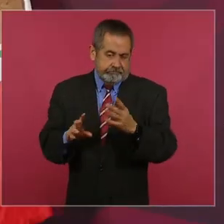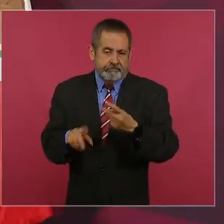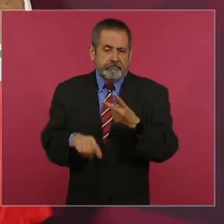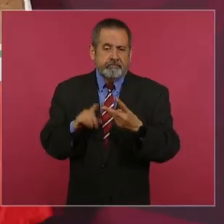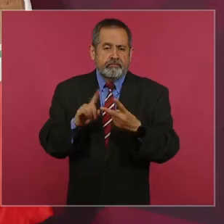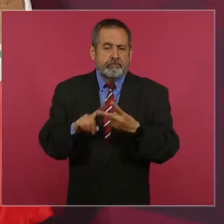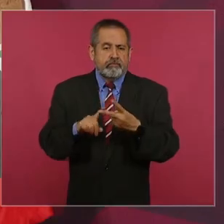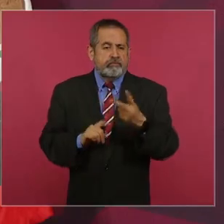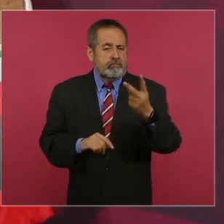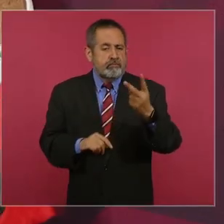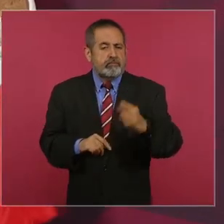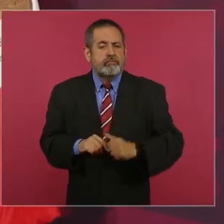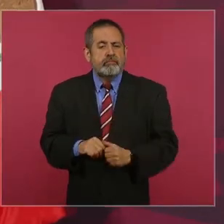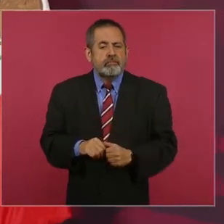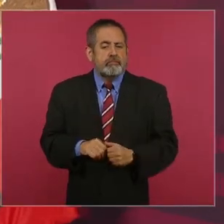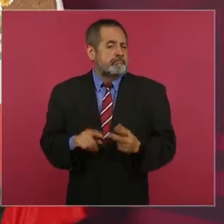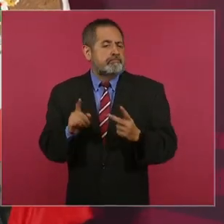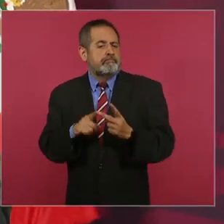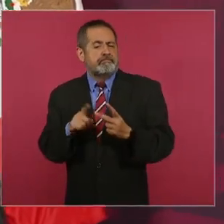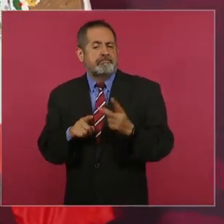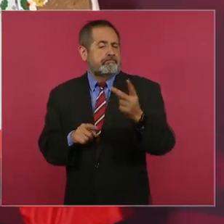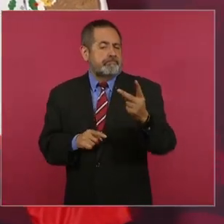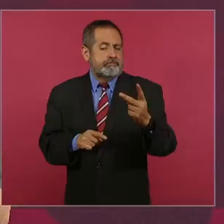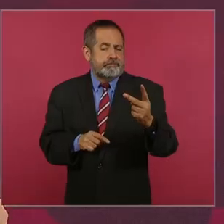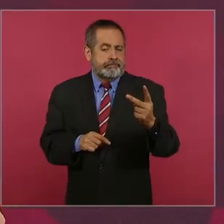punto número dos